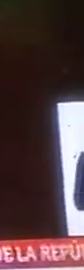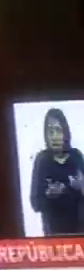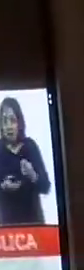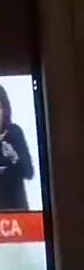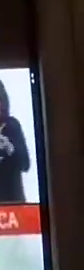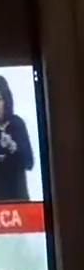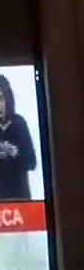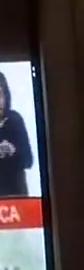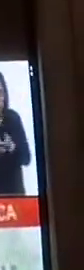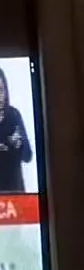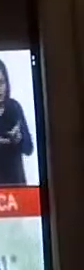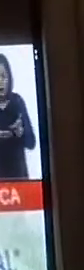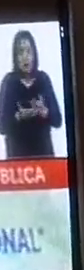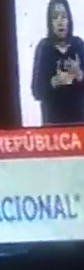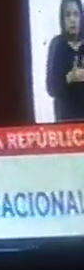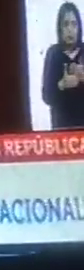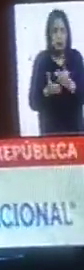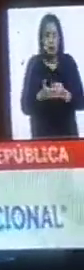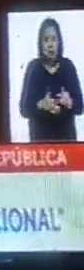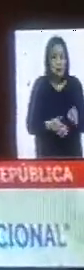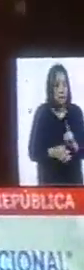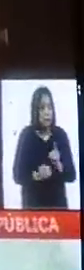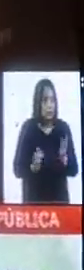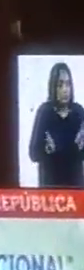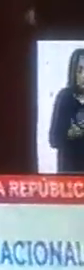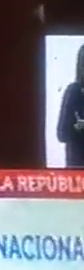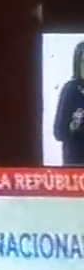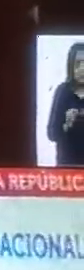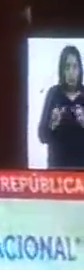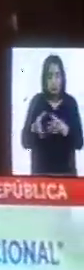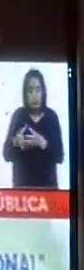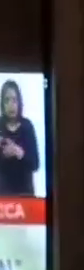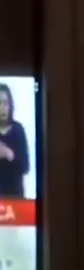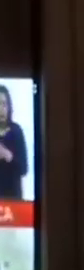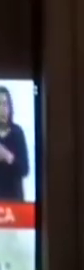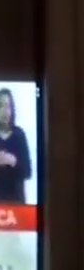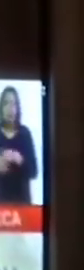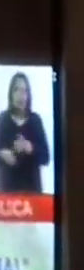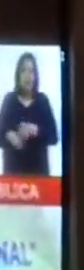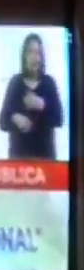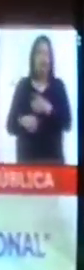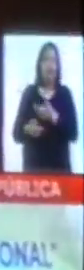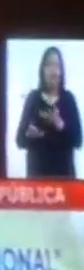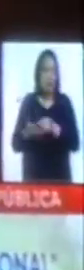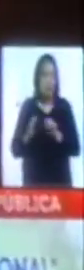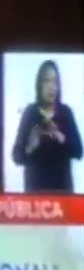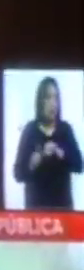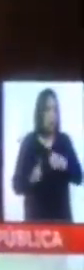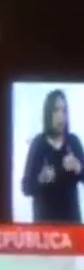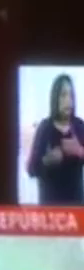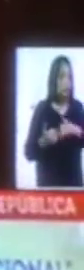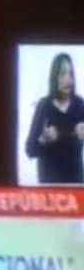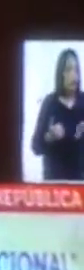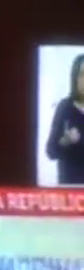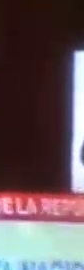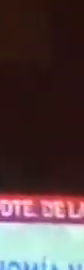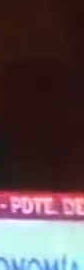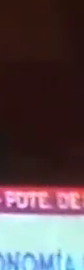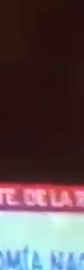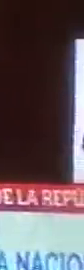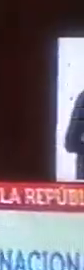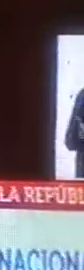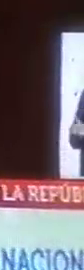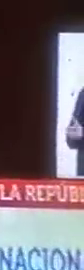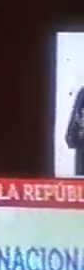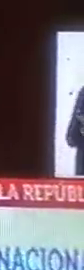donde la intervención no grupos privilegiados y otros excluidos promover